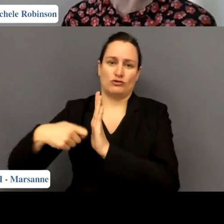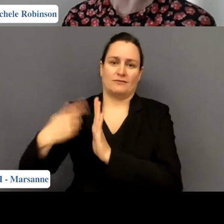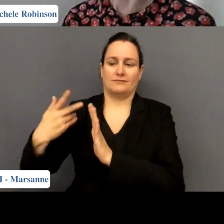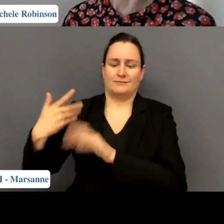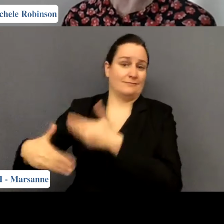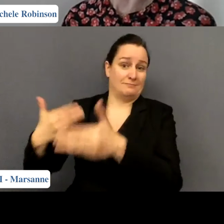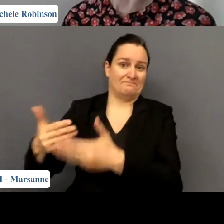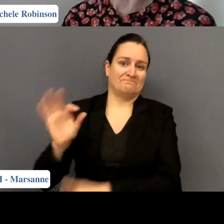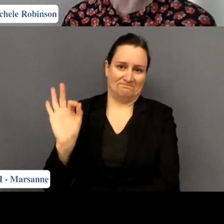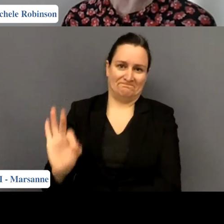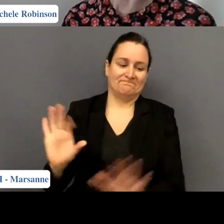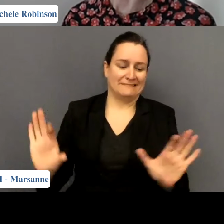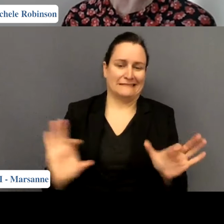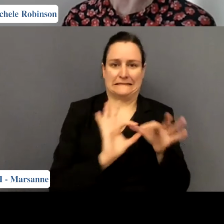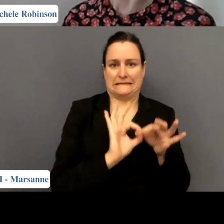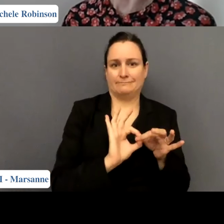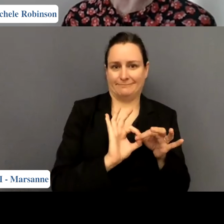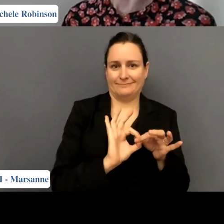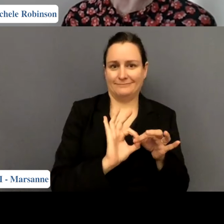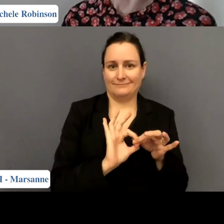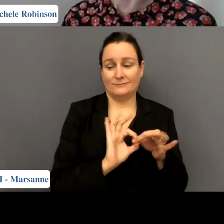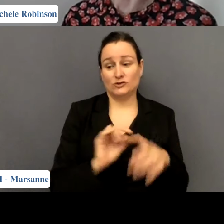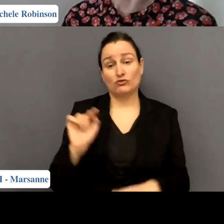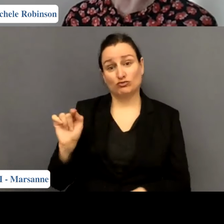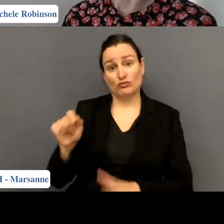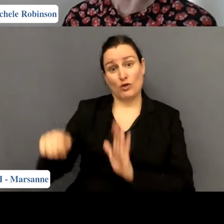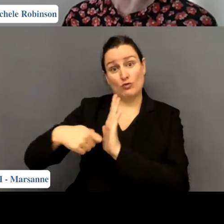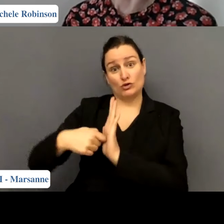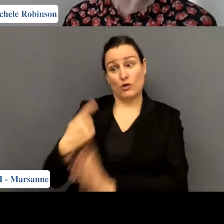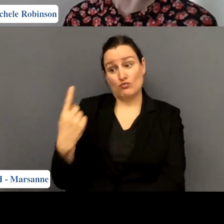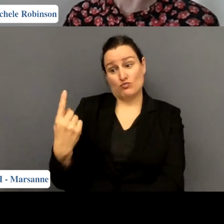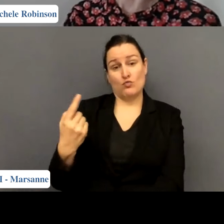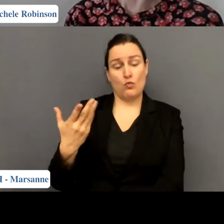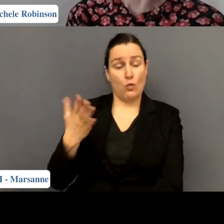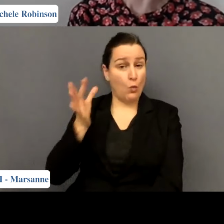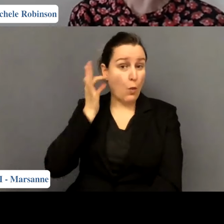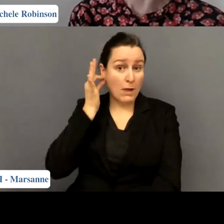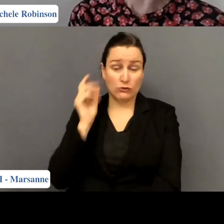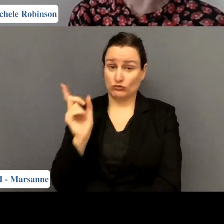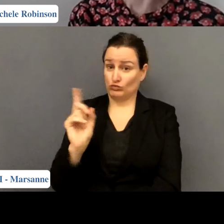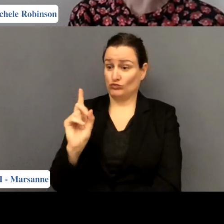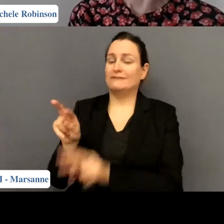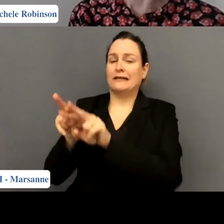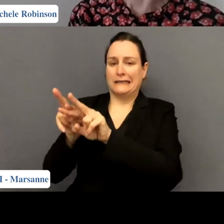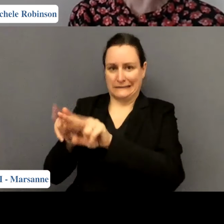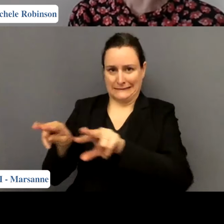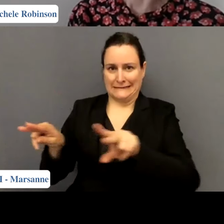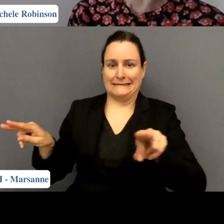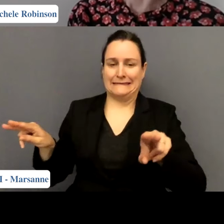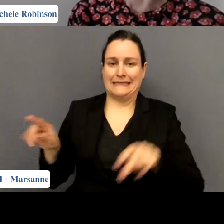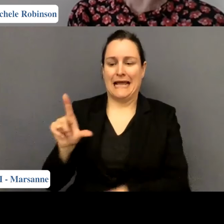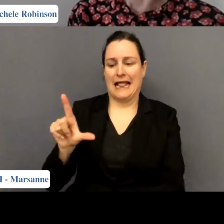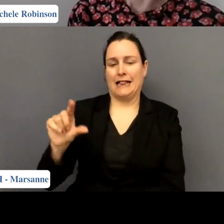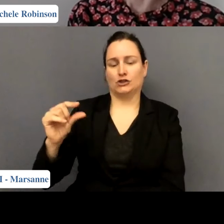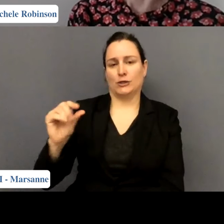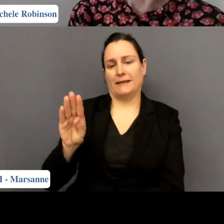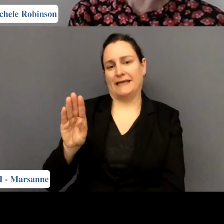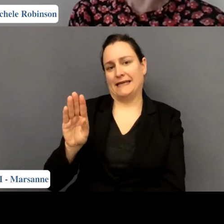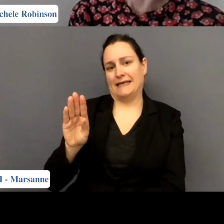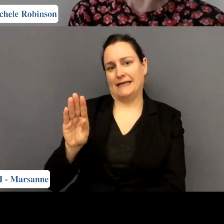sino también para diversidades. Es la primer política pública de apoyo a esta población también fuertemente